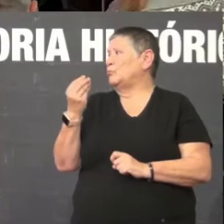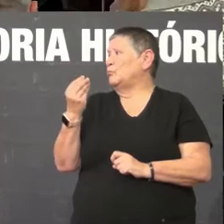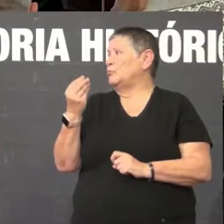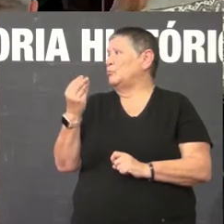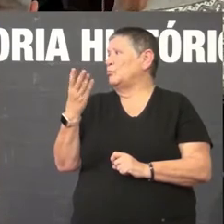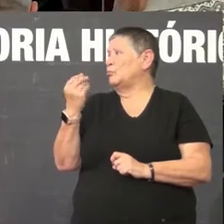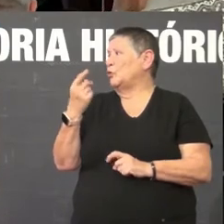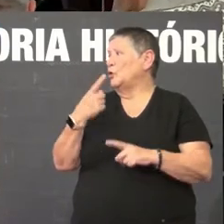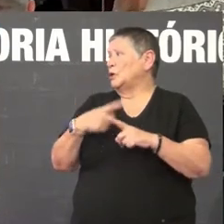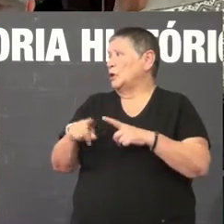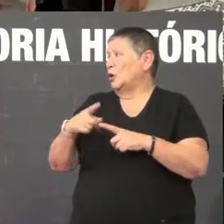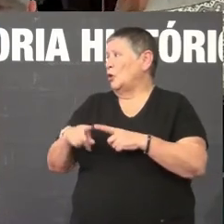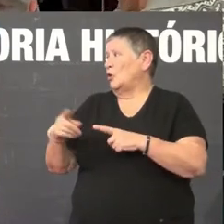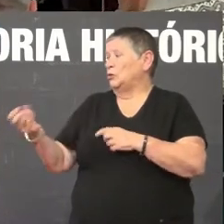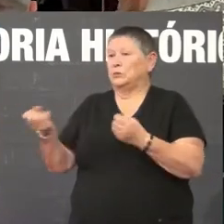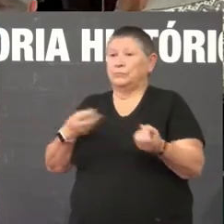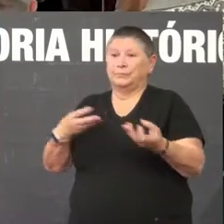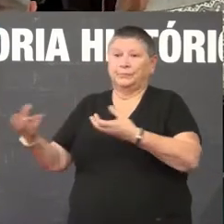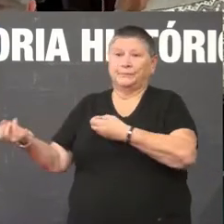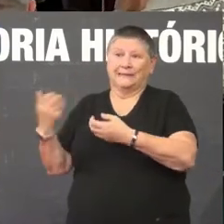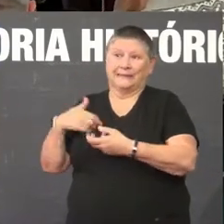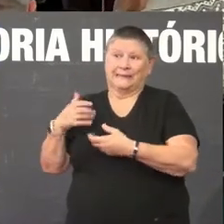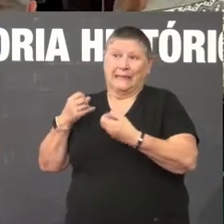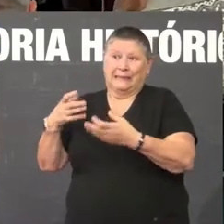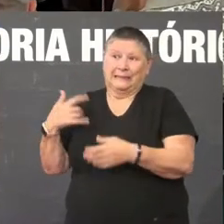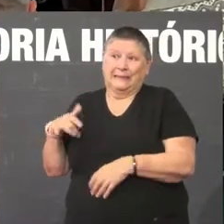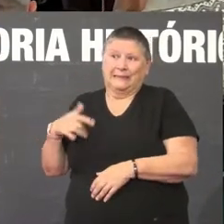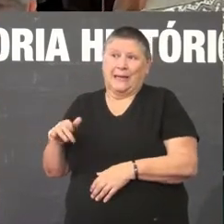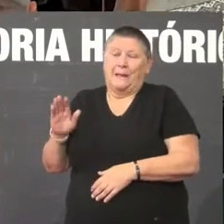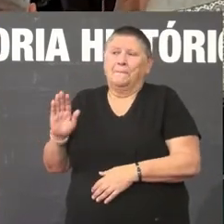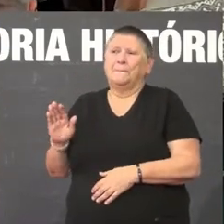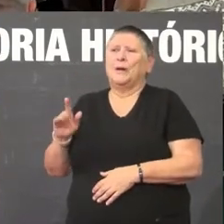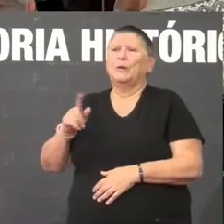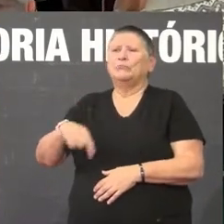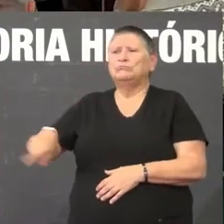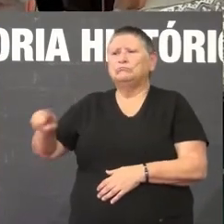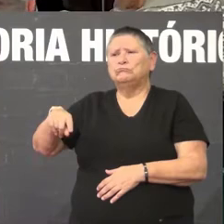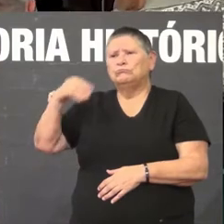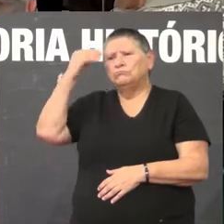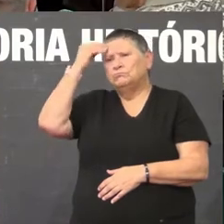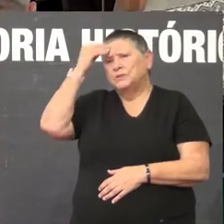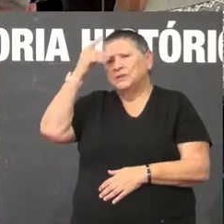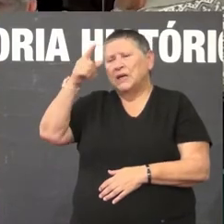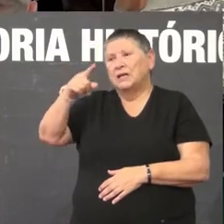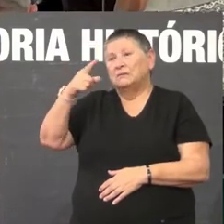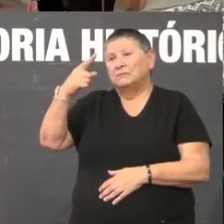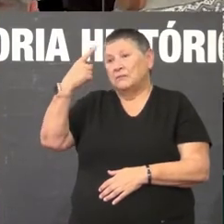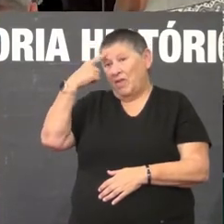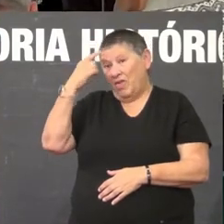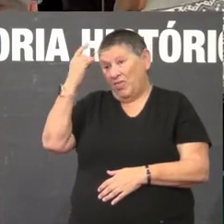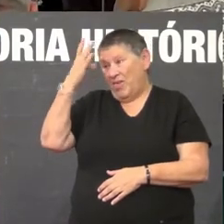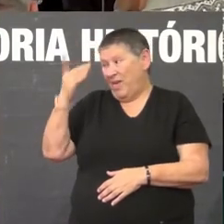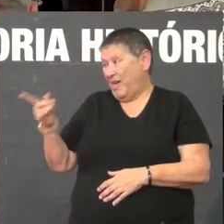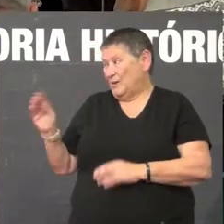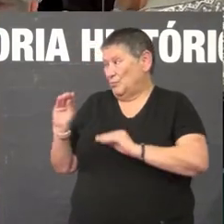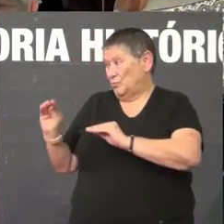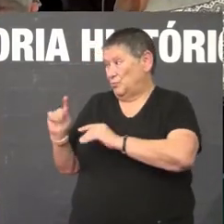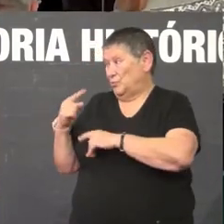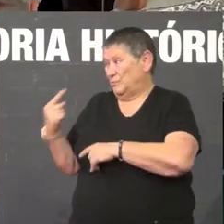moitas cosas xa estaría dicindo nas vosas intervencións, ¿no? Pero se considerades que as ideas que vos representades, hoxe